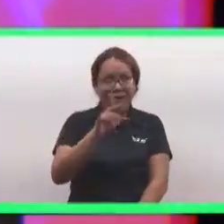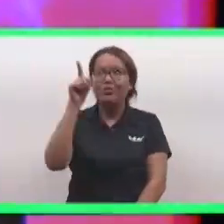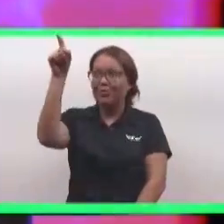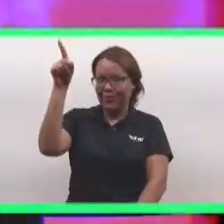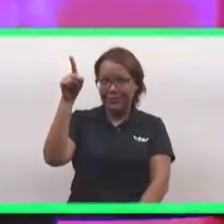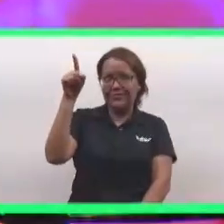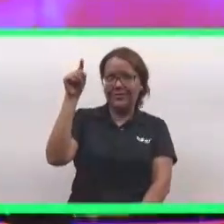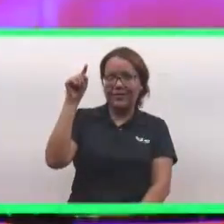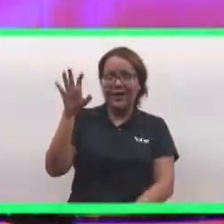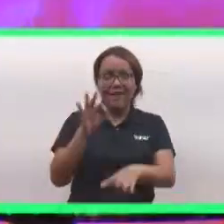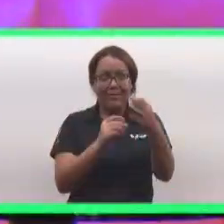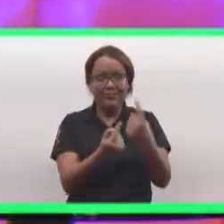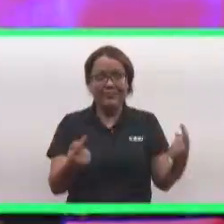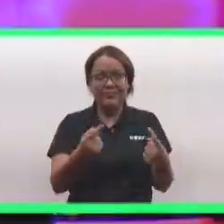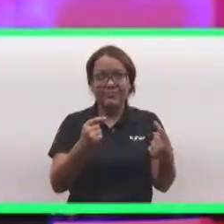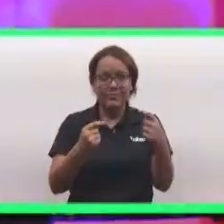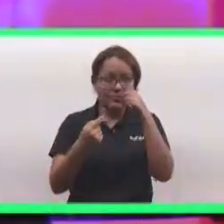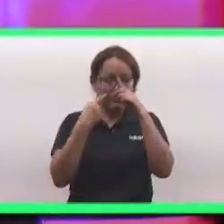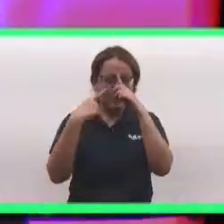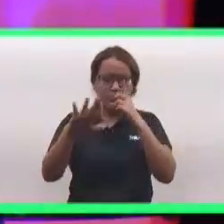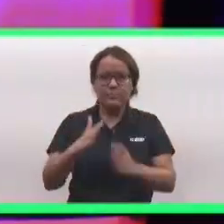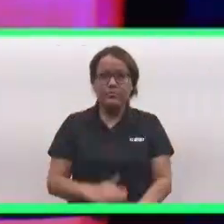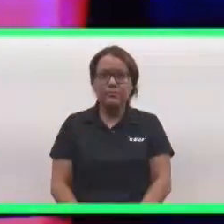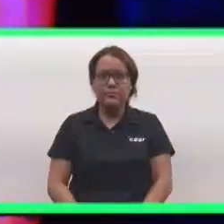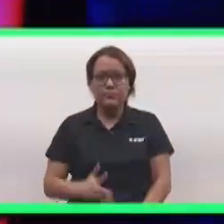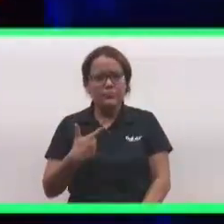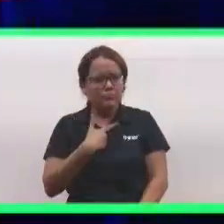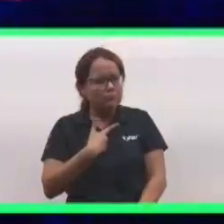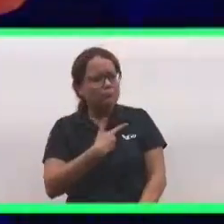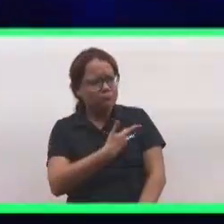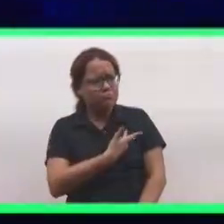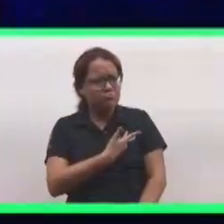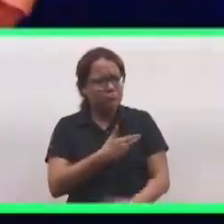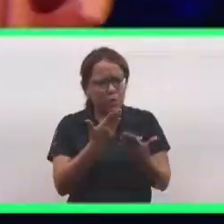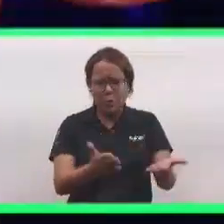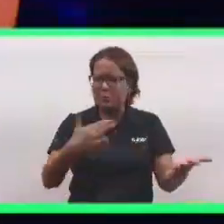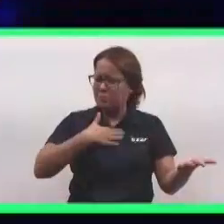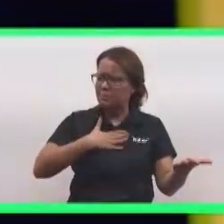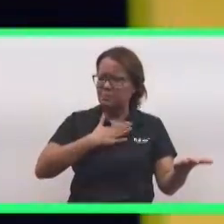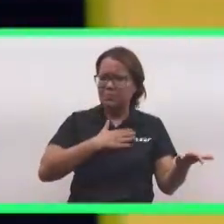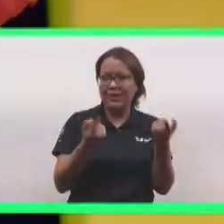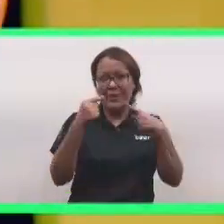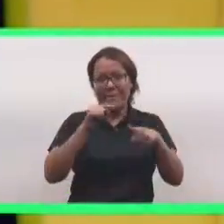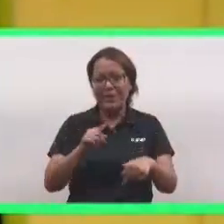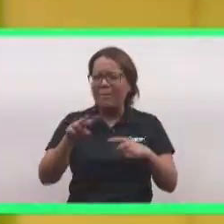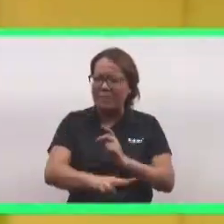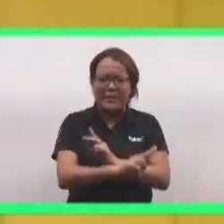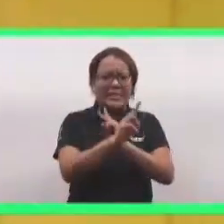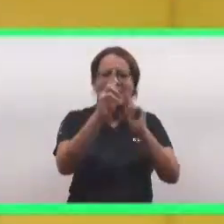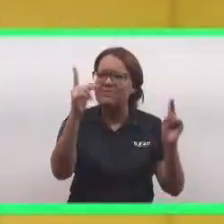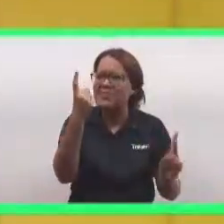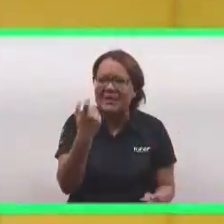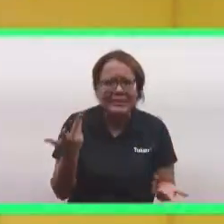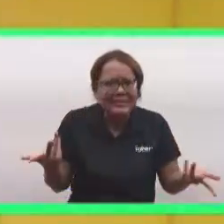Porque hay personas o existimos personas que tenemos all of the above, todo lo anterior, pero no tenemos paz.